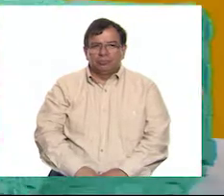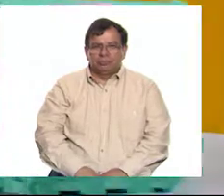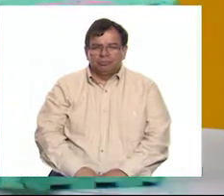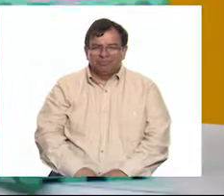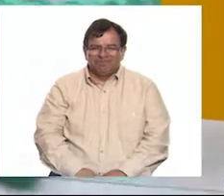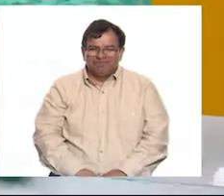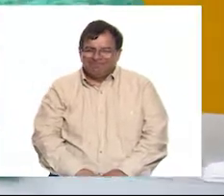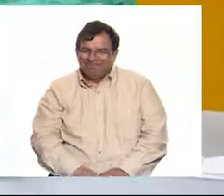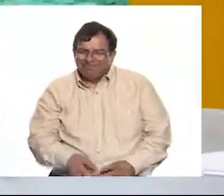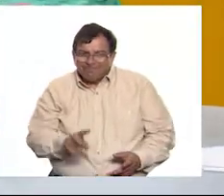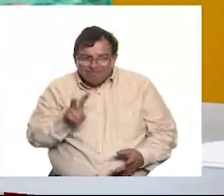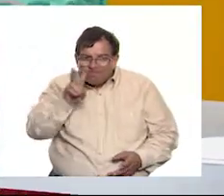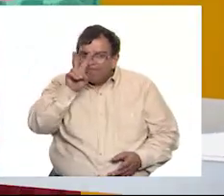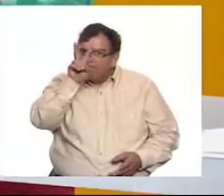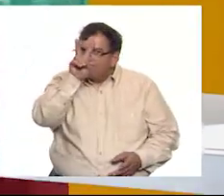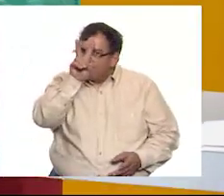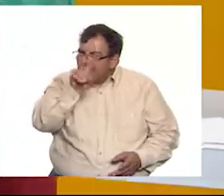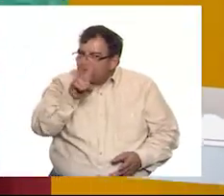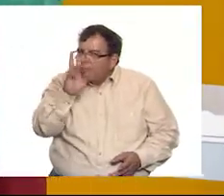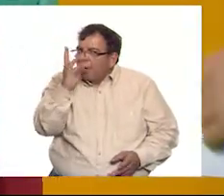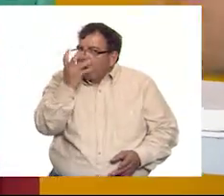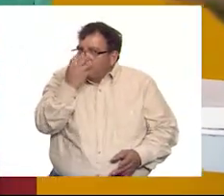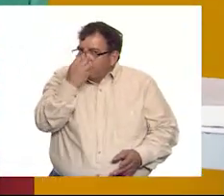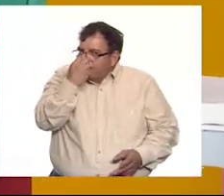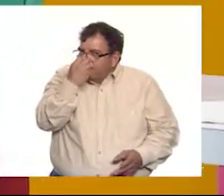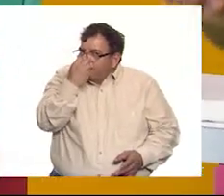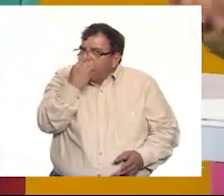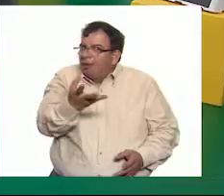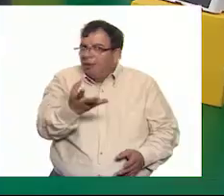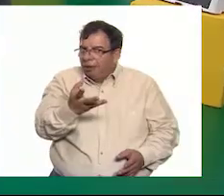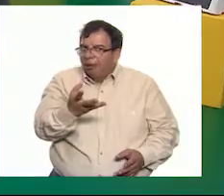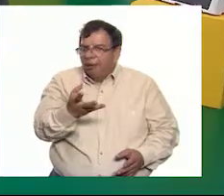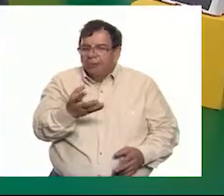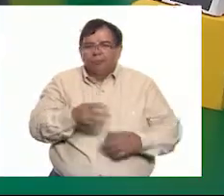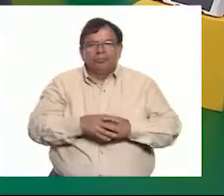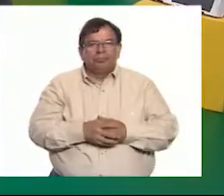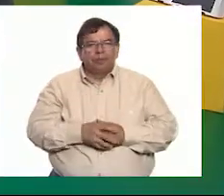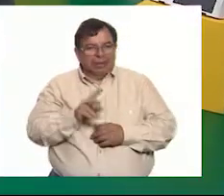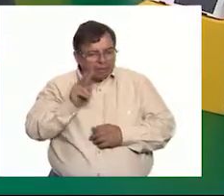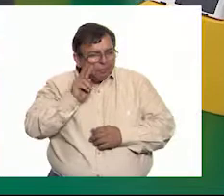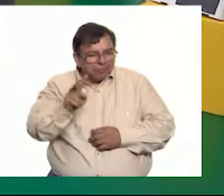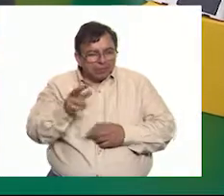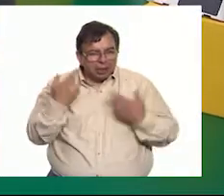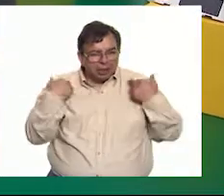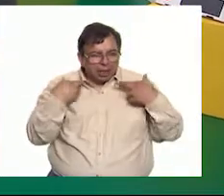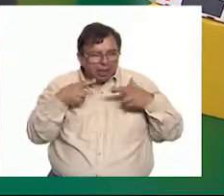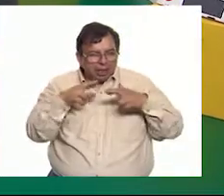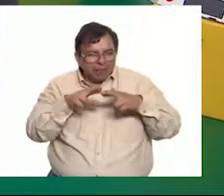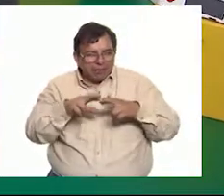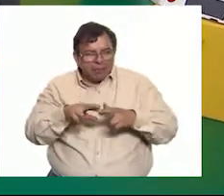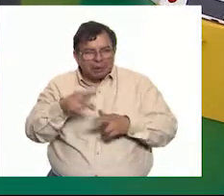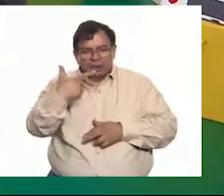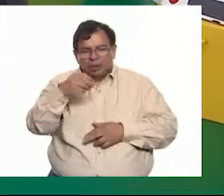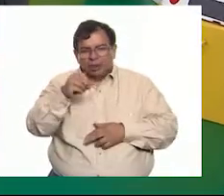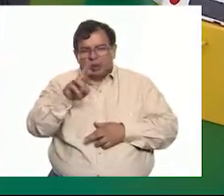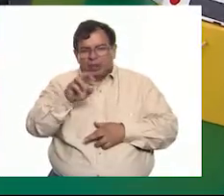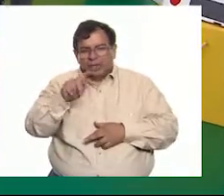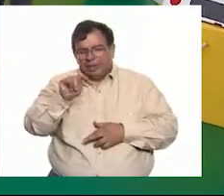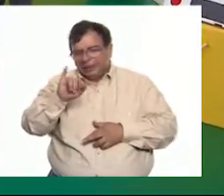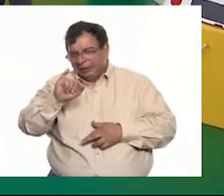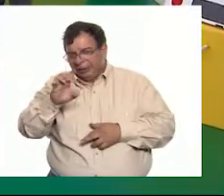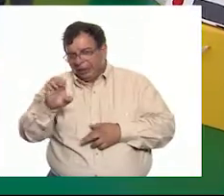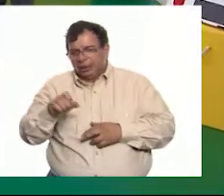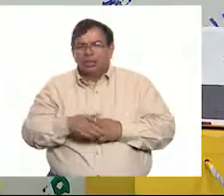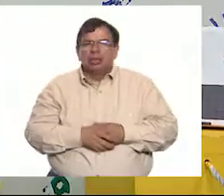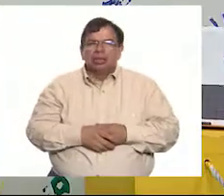La verdad, qué bonito le quedó. En este video pudimos observar a la maestra Goretti Segura. Y